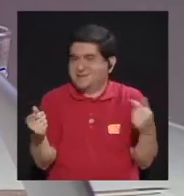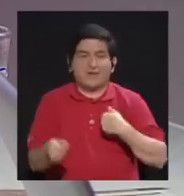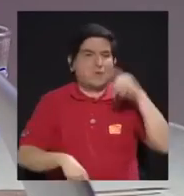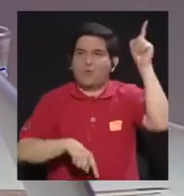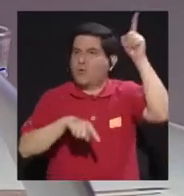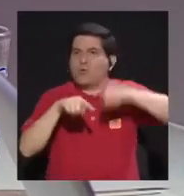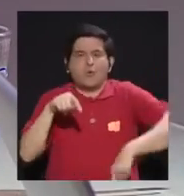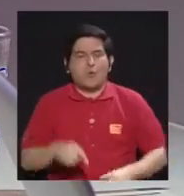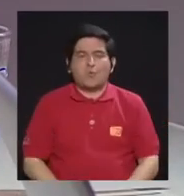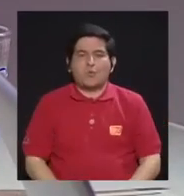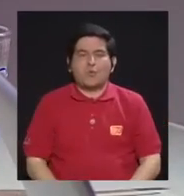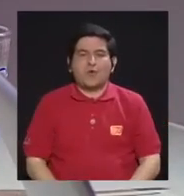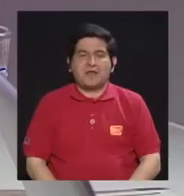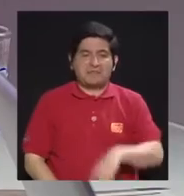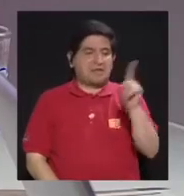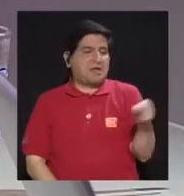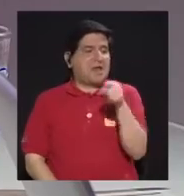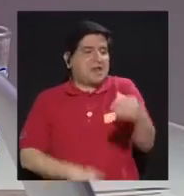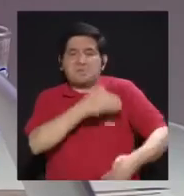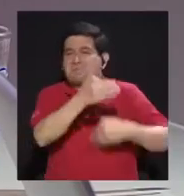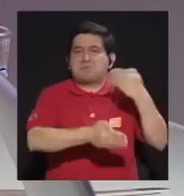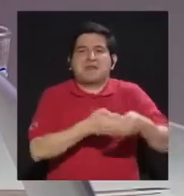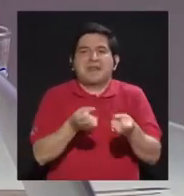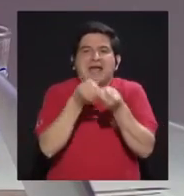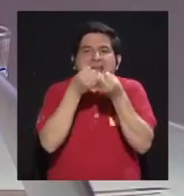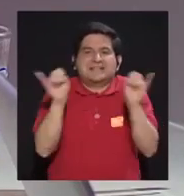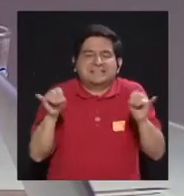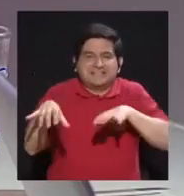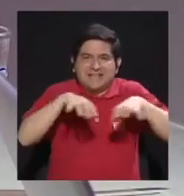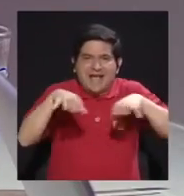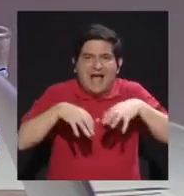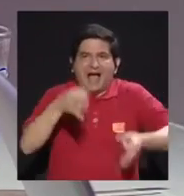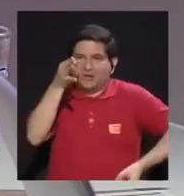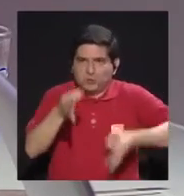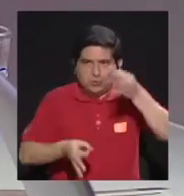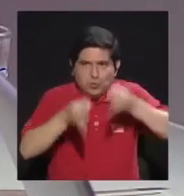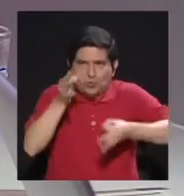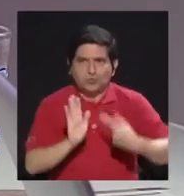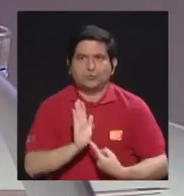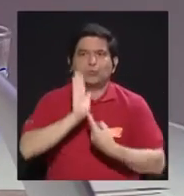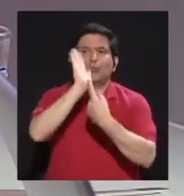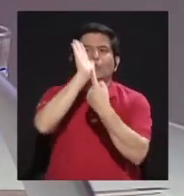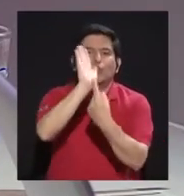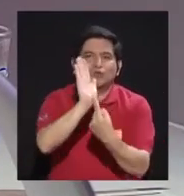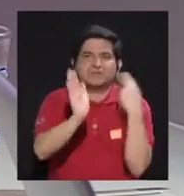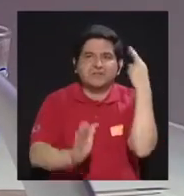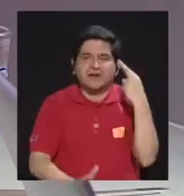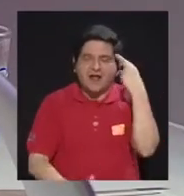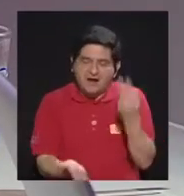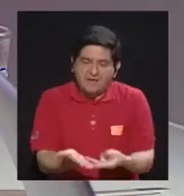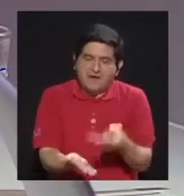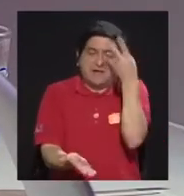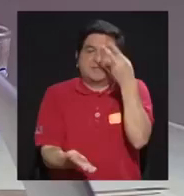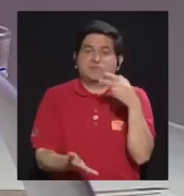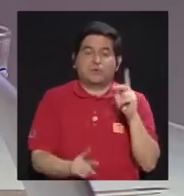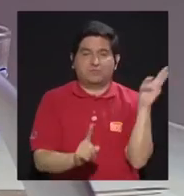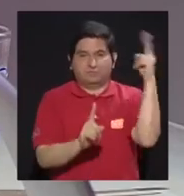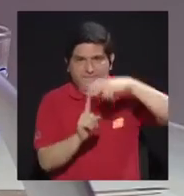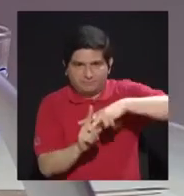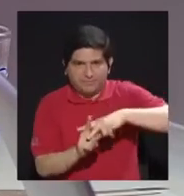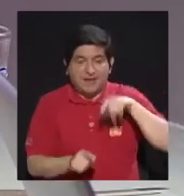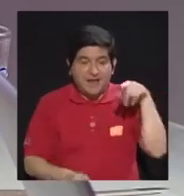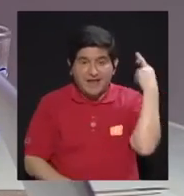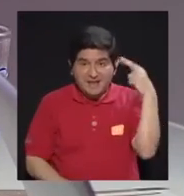se puede desadoptar si no hay un acto judicial que demuestre razones válidas para hacerlo.